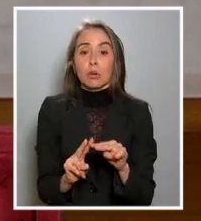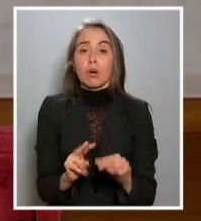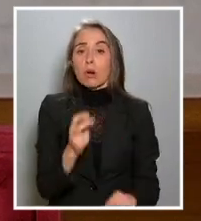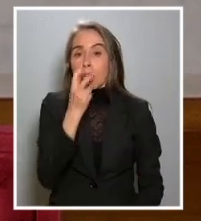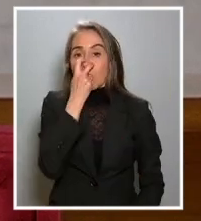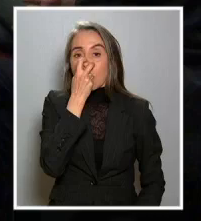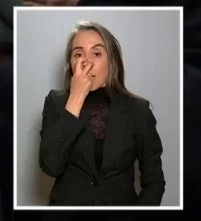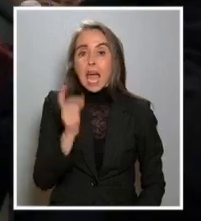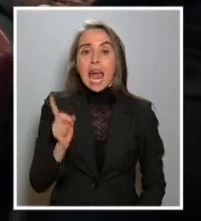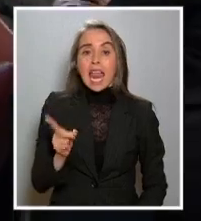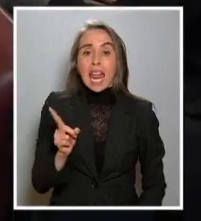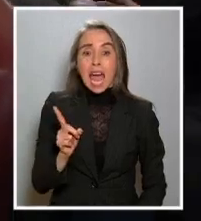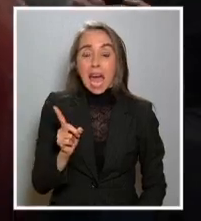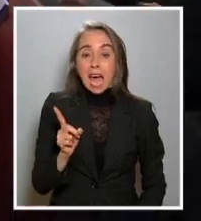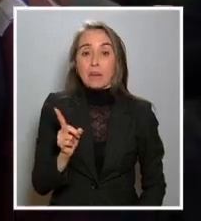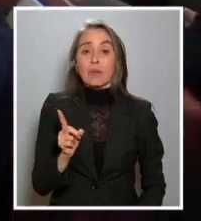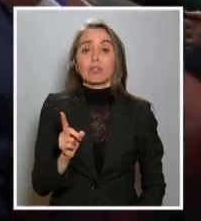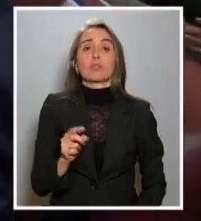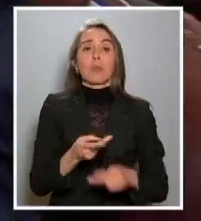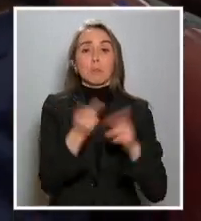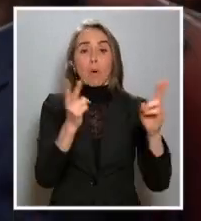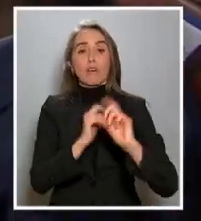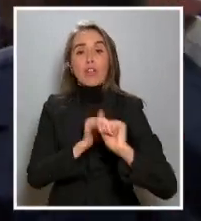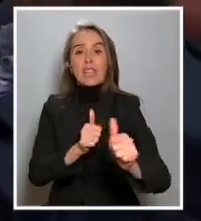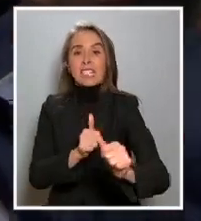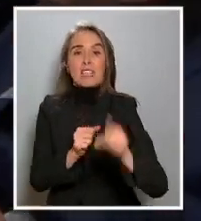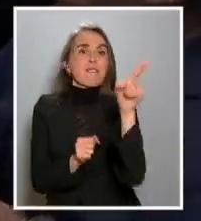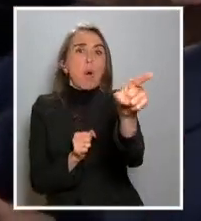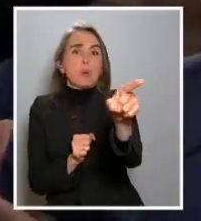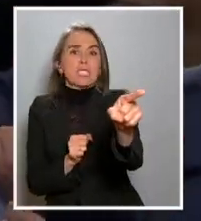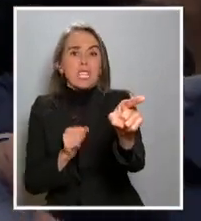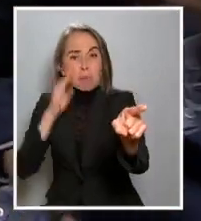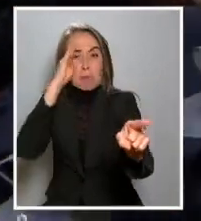Ricardo Lagos cuando desafió públicamente al dictador